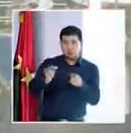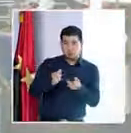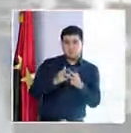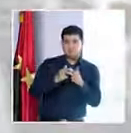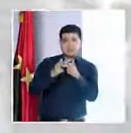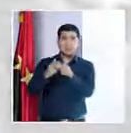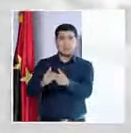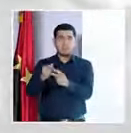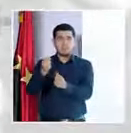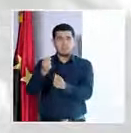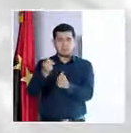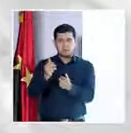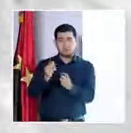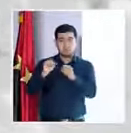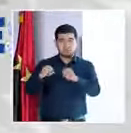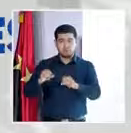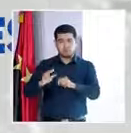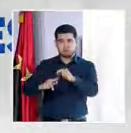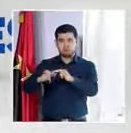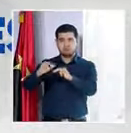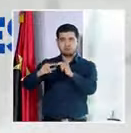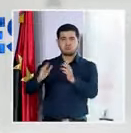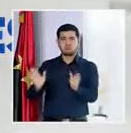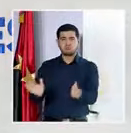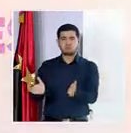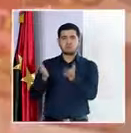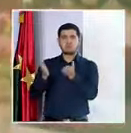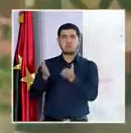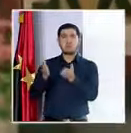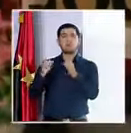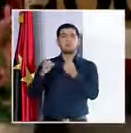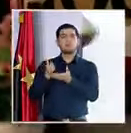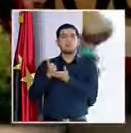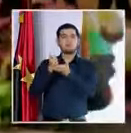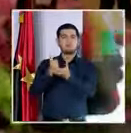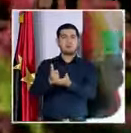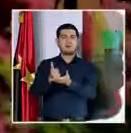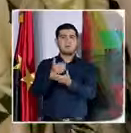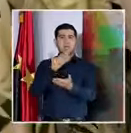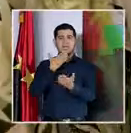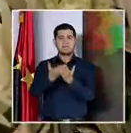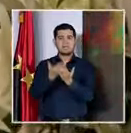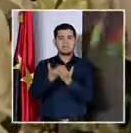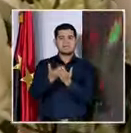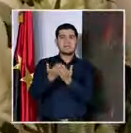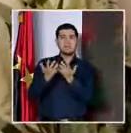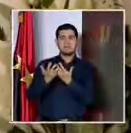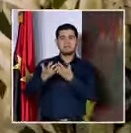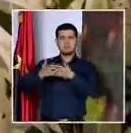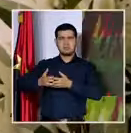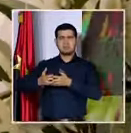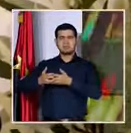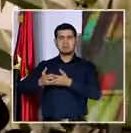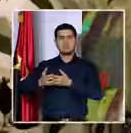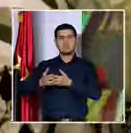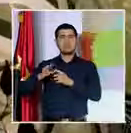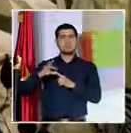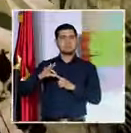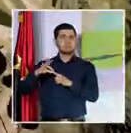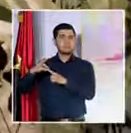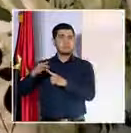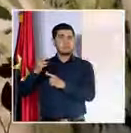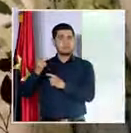empresas. 50 emprendedores con planes de negocio han accedido a recursos de Capital Semilla a través del Fondo Emprender y las